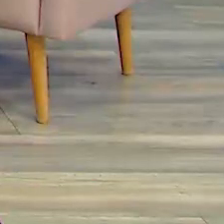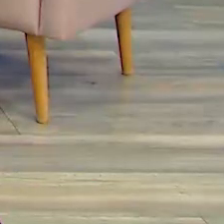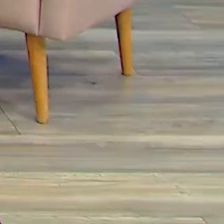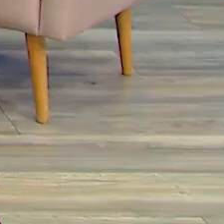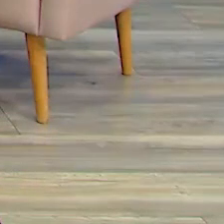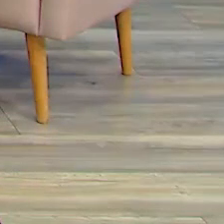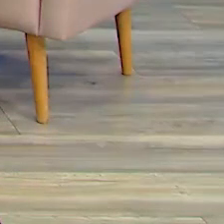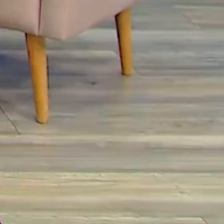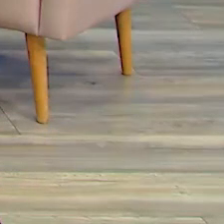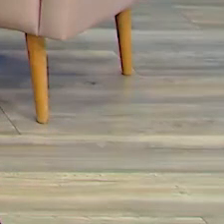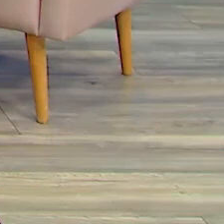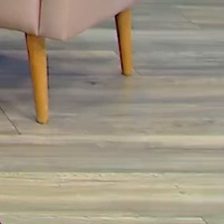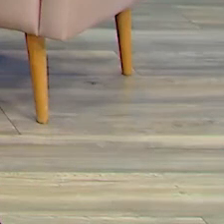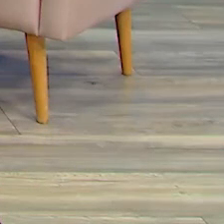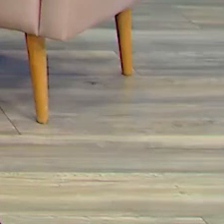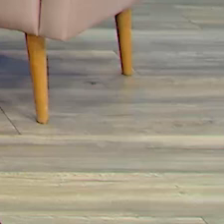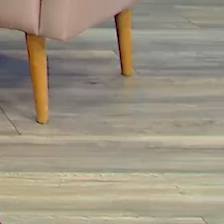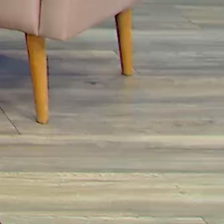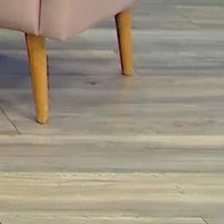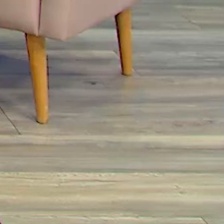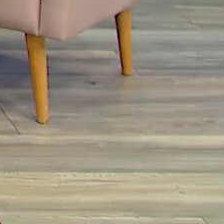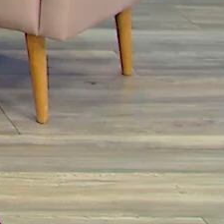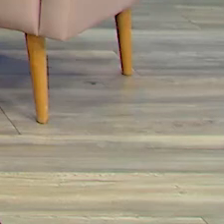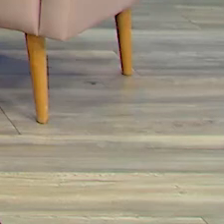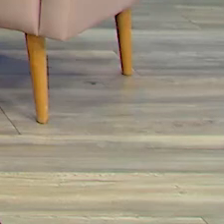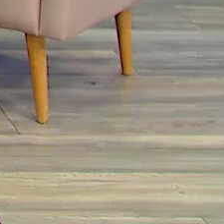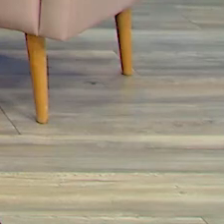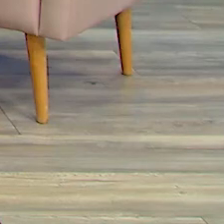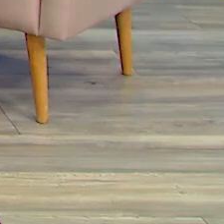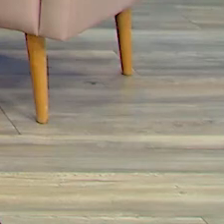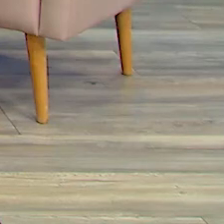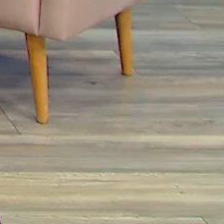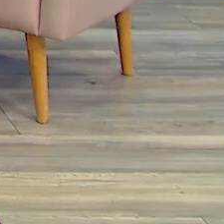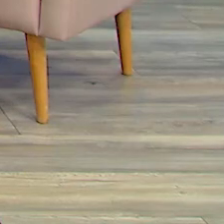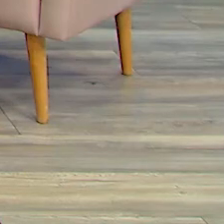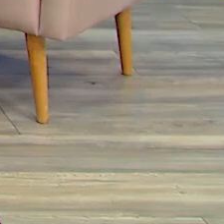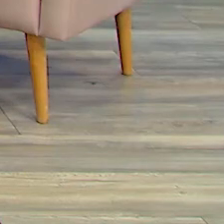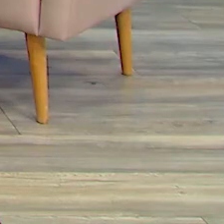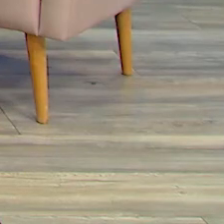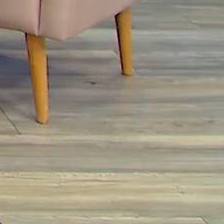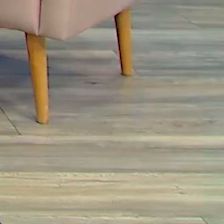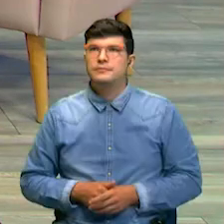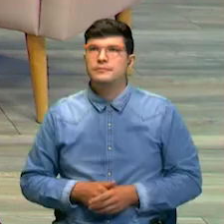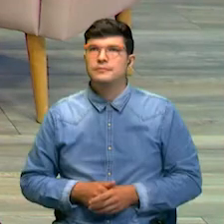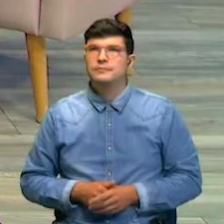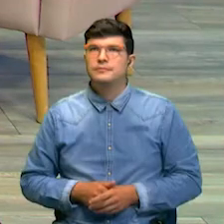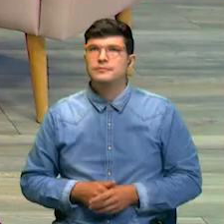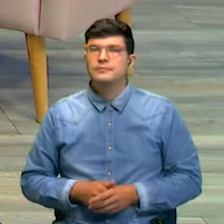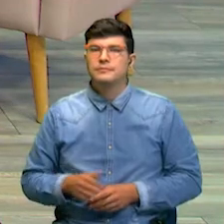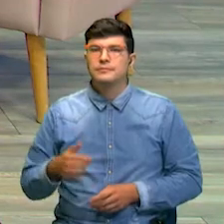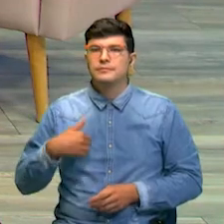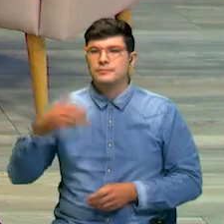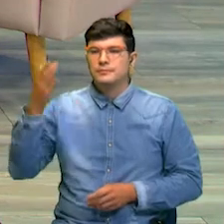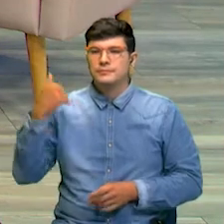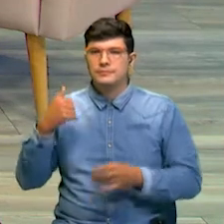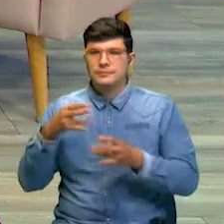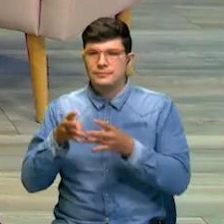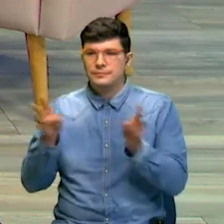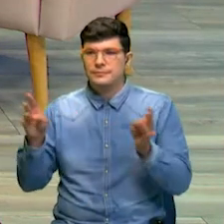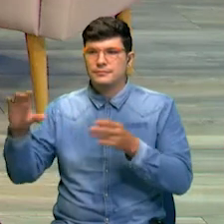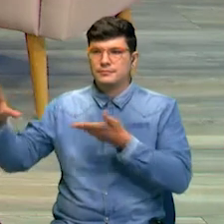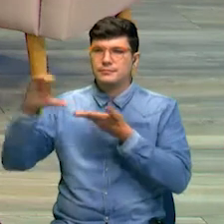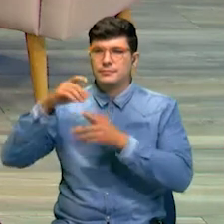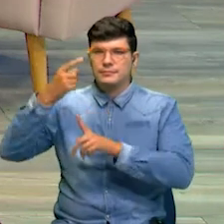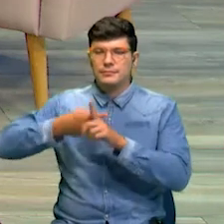Muy bien, vamos con la última inquietud del día. Nos dicen, les pido un favor que me asesoren con esta inquietud. Soy separada y me asignaron una cuota